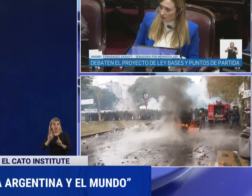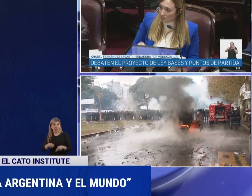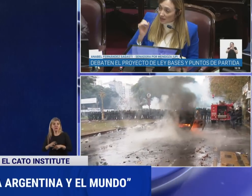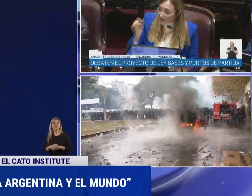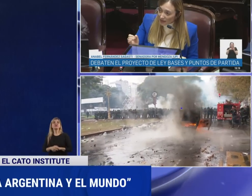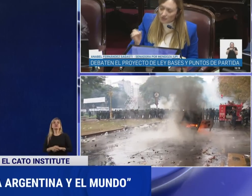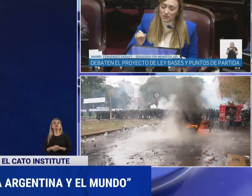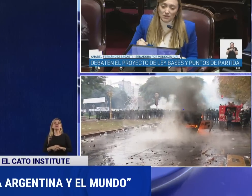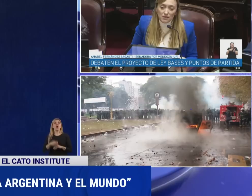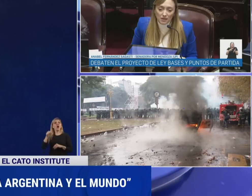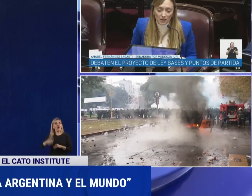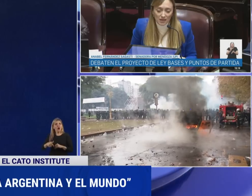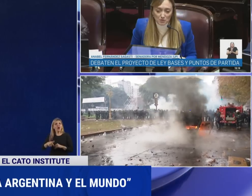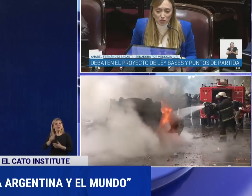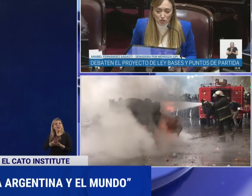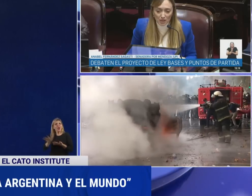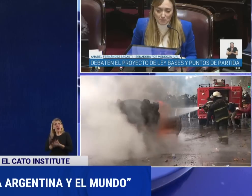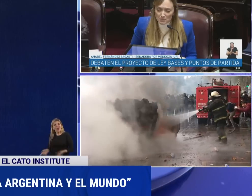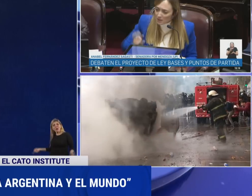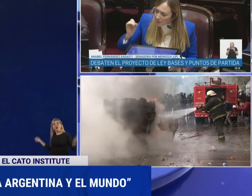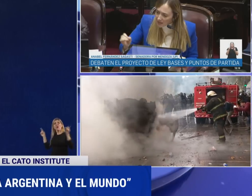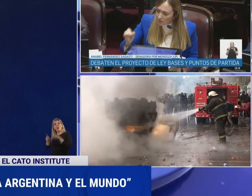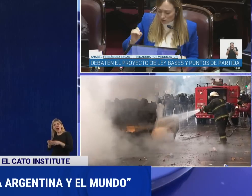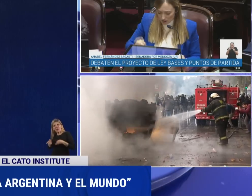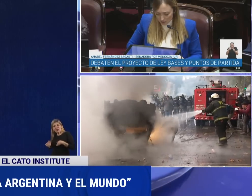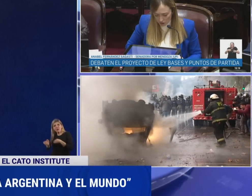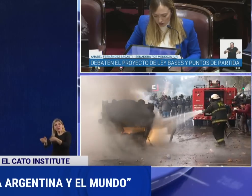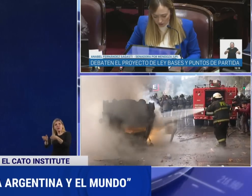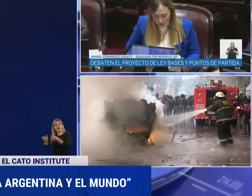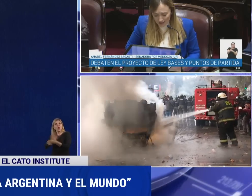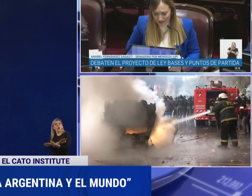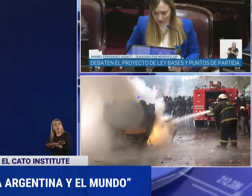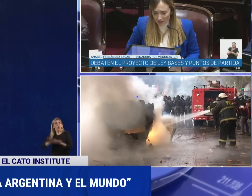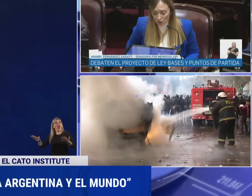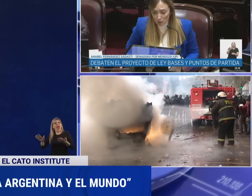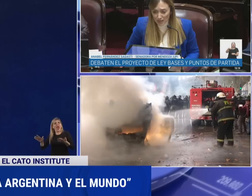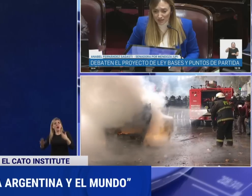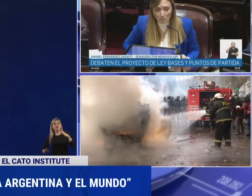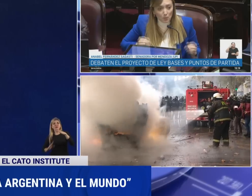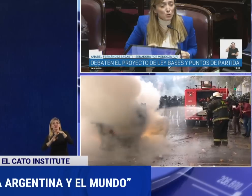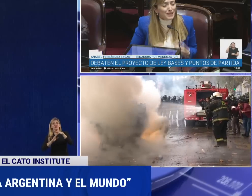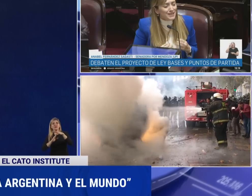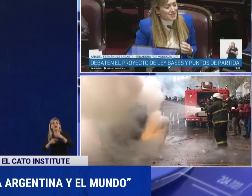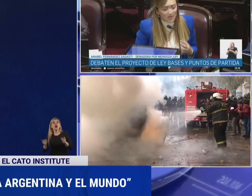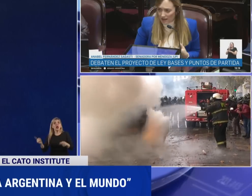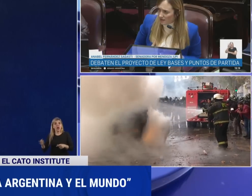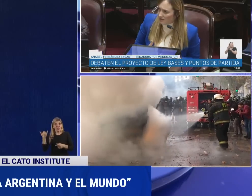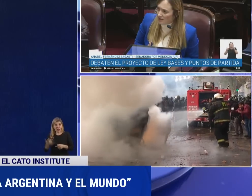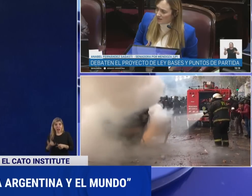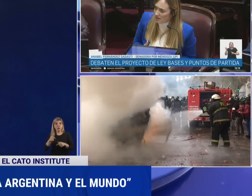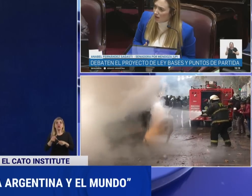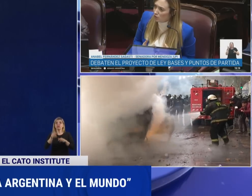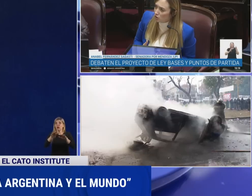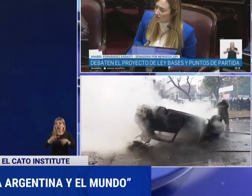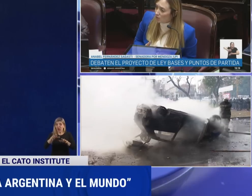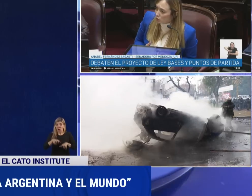para volver a recorrer ese camino y convertirnos en la nueva Meca de Occidente. Tenemos los recursos naturales que el mundo necesita, prestos a